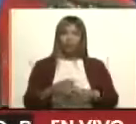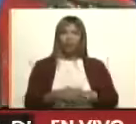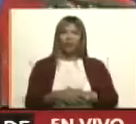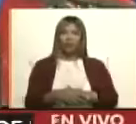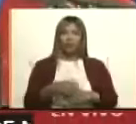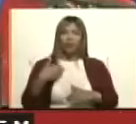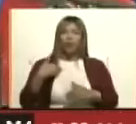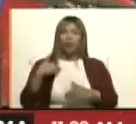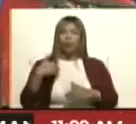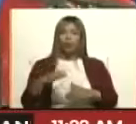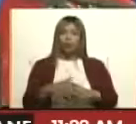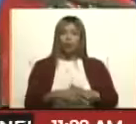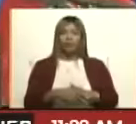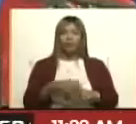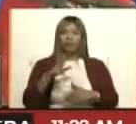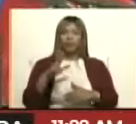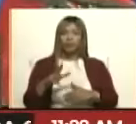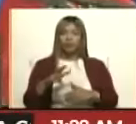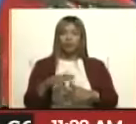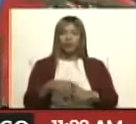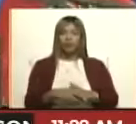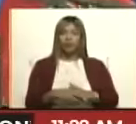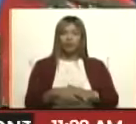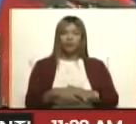el próximo 3 de